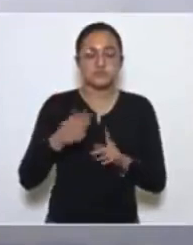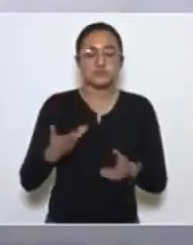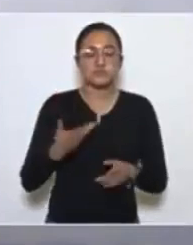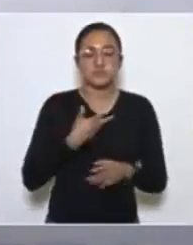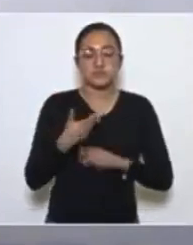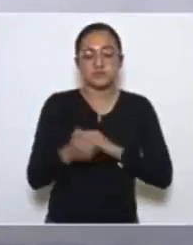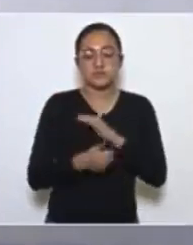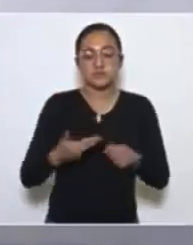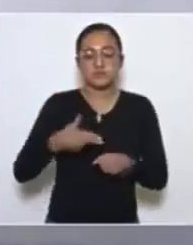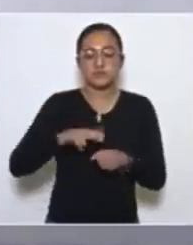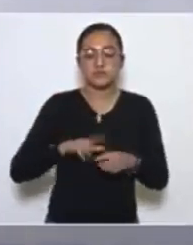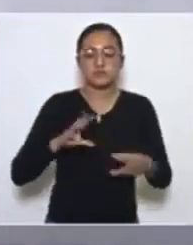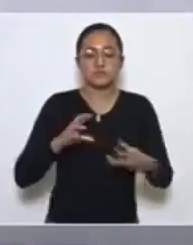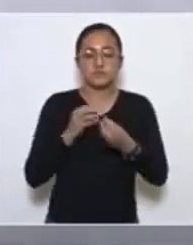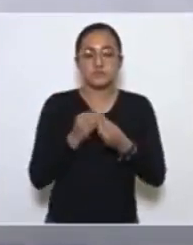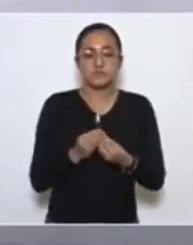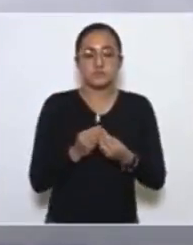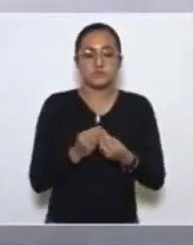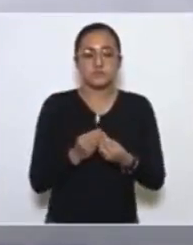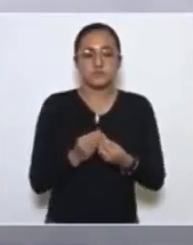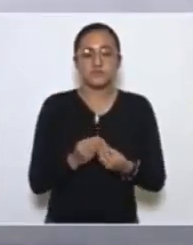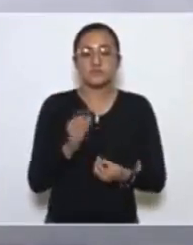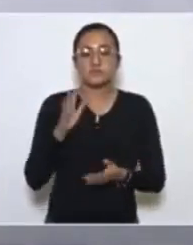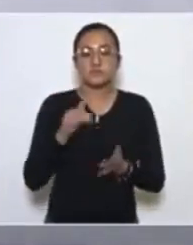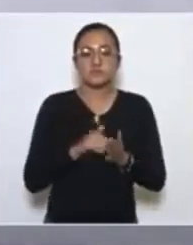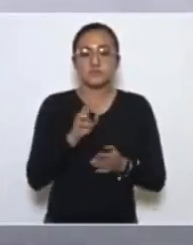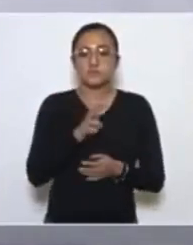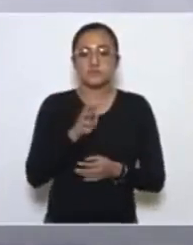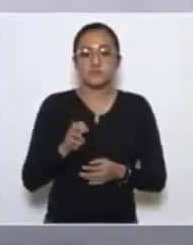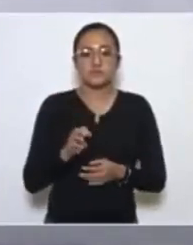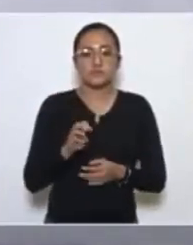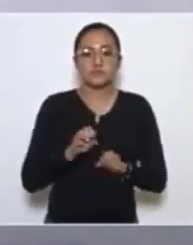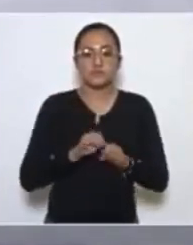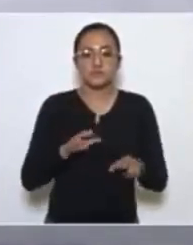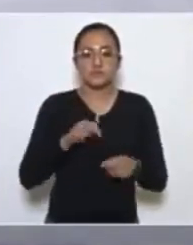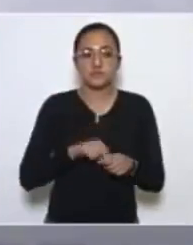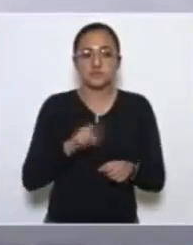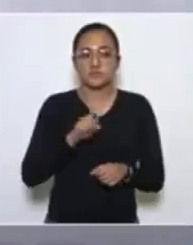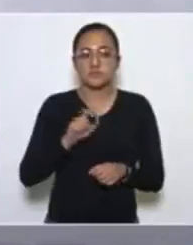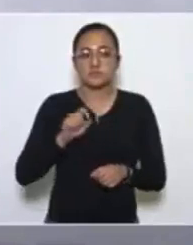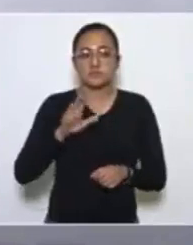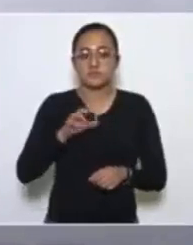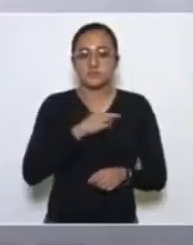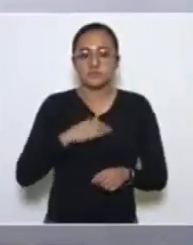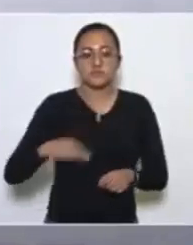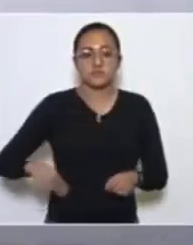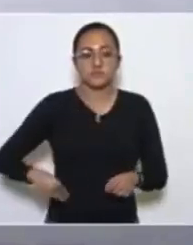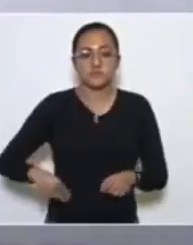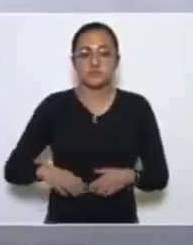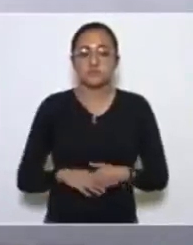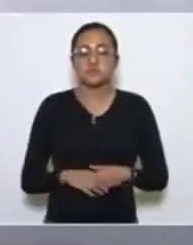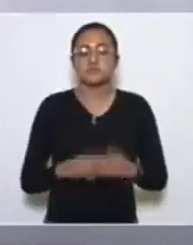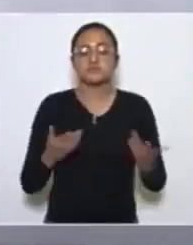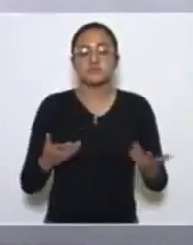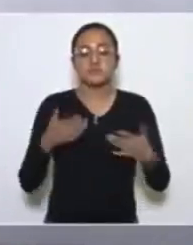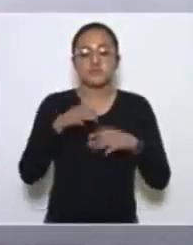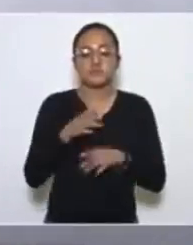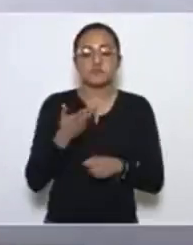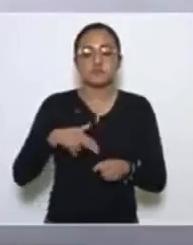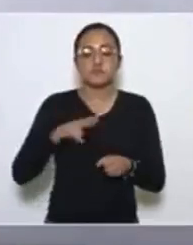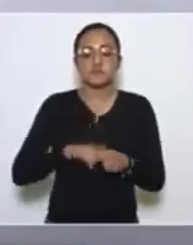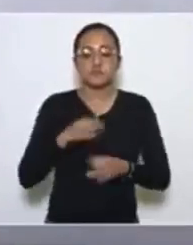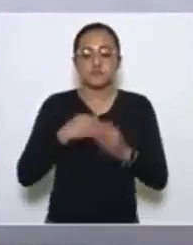casos activos incluyendo ambulatorios hospitalizados, 5,300 distribuidos en 125 municipios. En lo que respecta